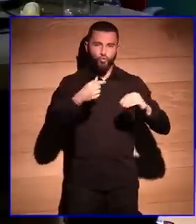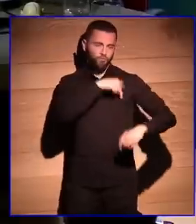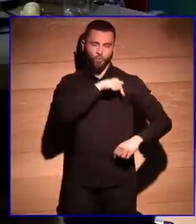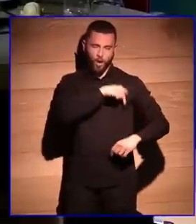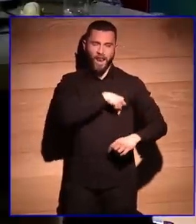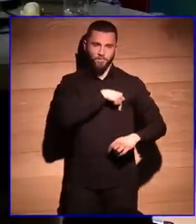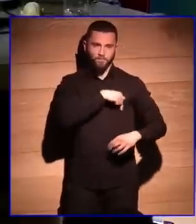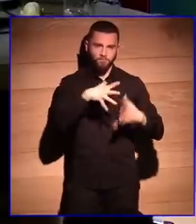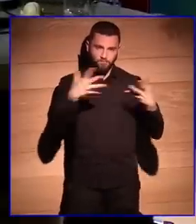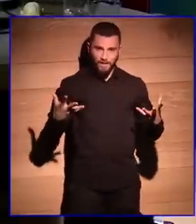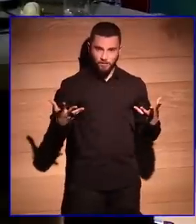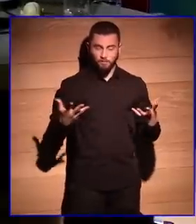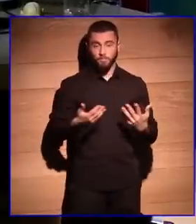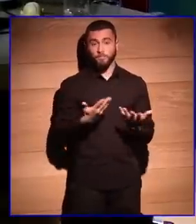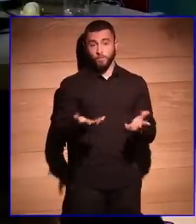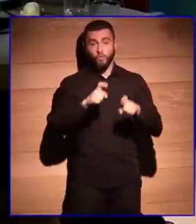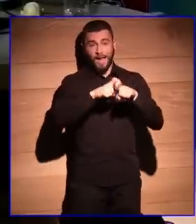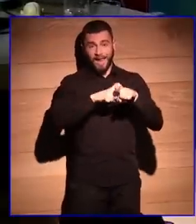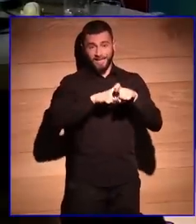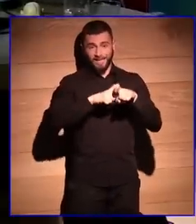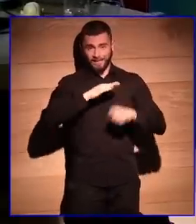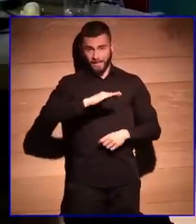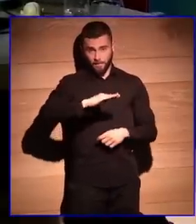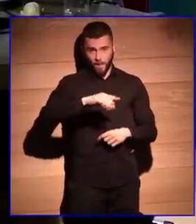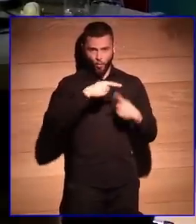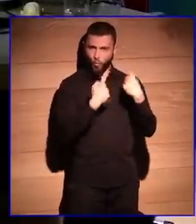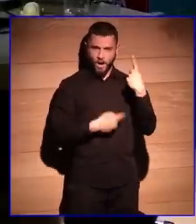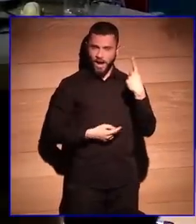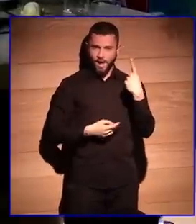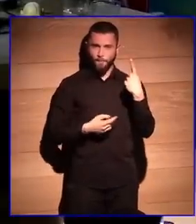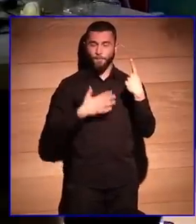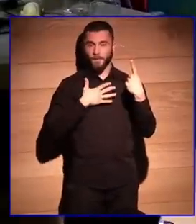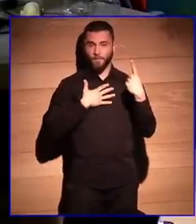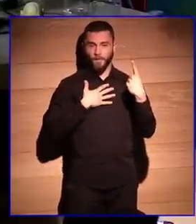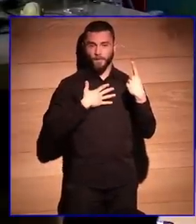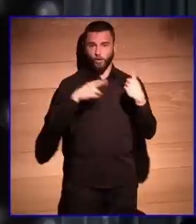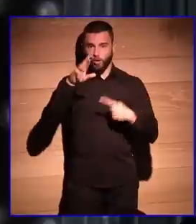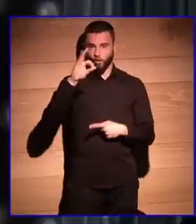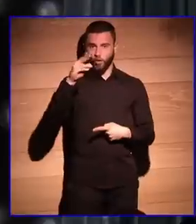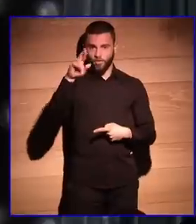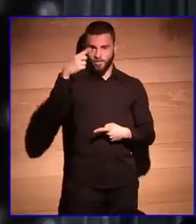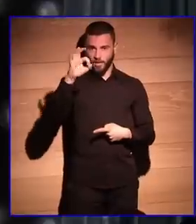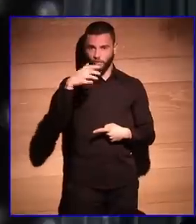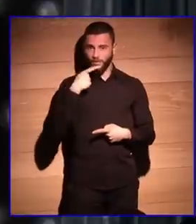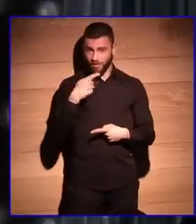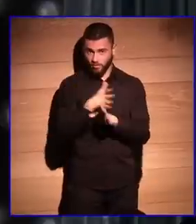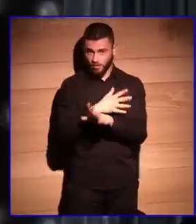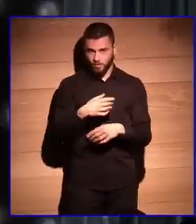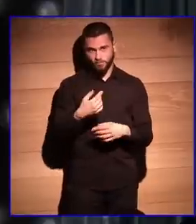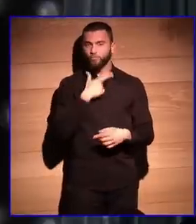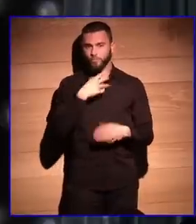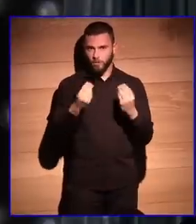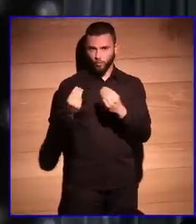va creciendo, claro. Claro, es que una de las características, creo, del villano, y me gusta mucho lo que ha dicho Rodrigo ahora también, es que... Pues ponle